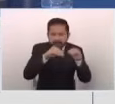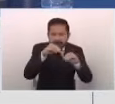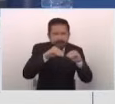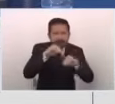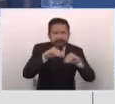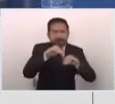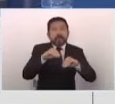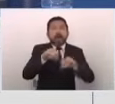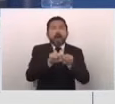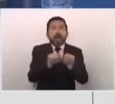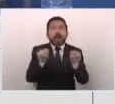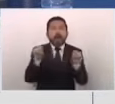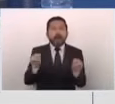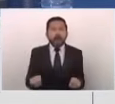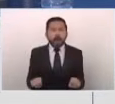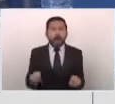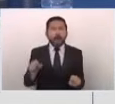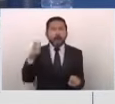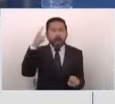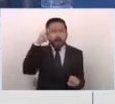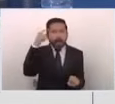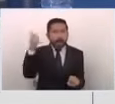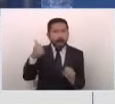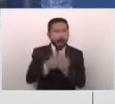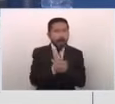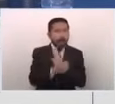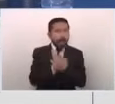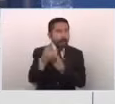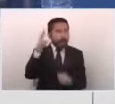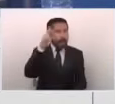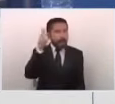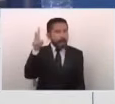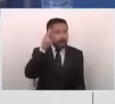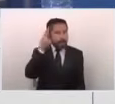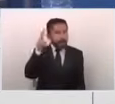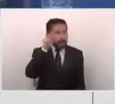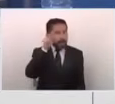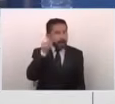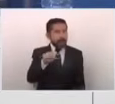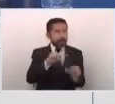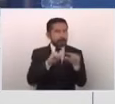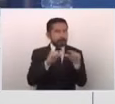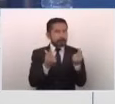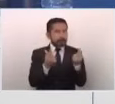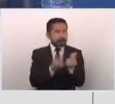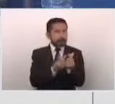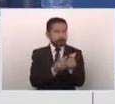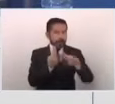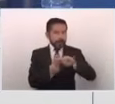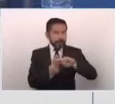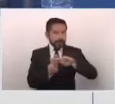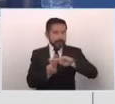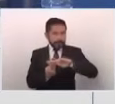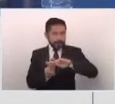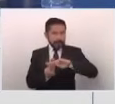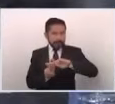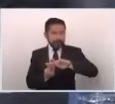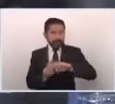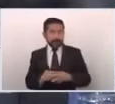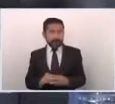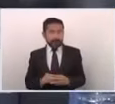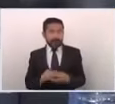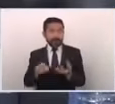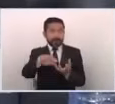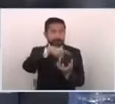sistema sumamente inteligente para esa casta de personas. Y